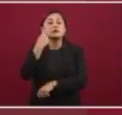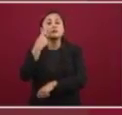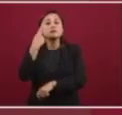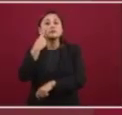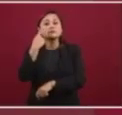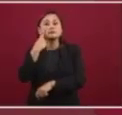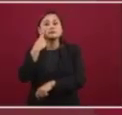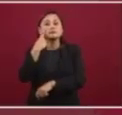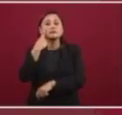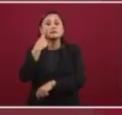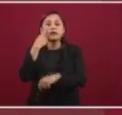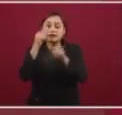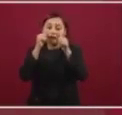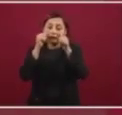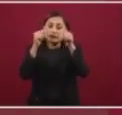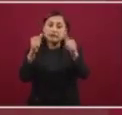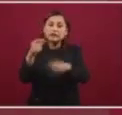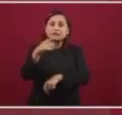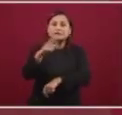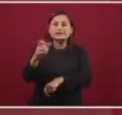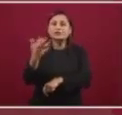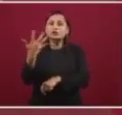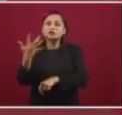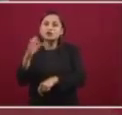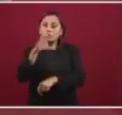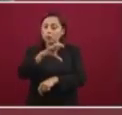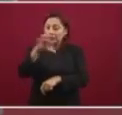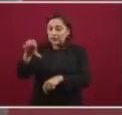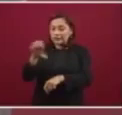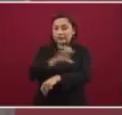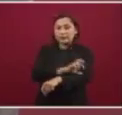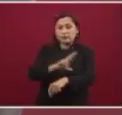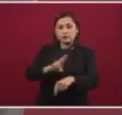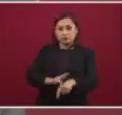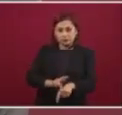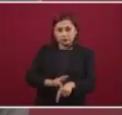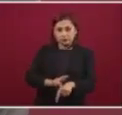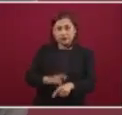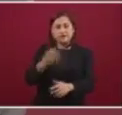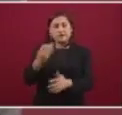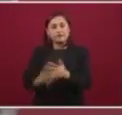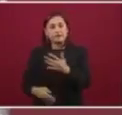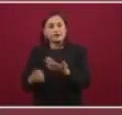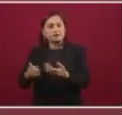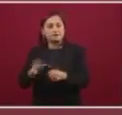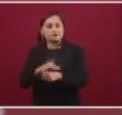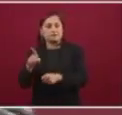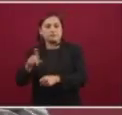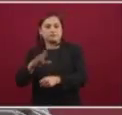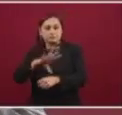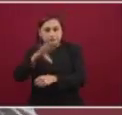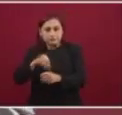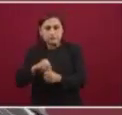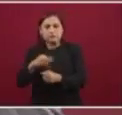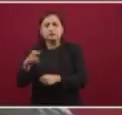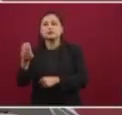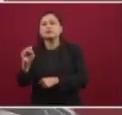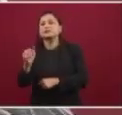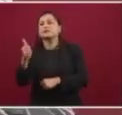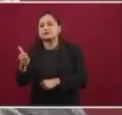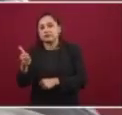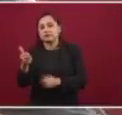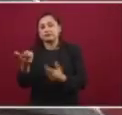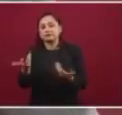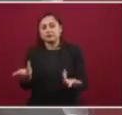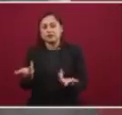150 coordinaciones y son 266. Entonces, poco a poco se van